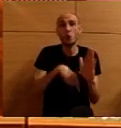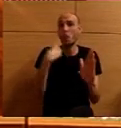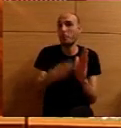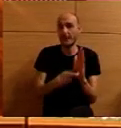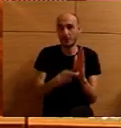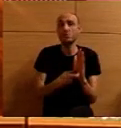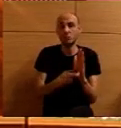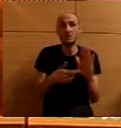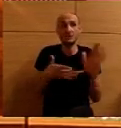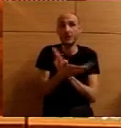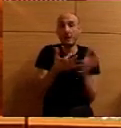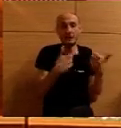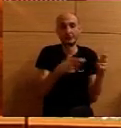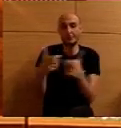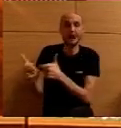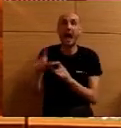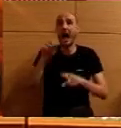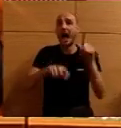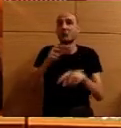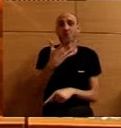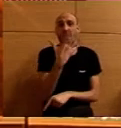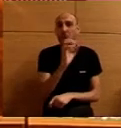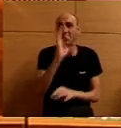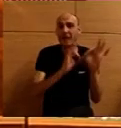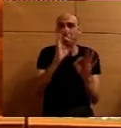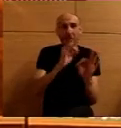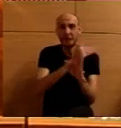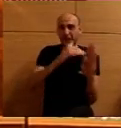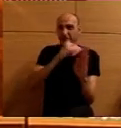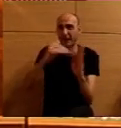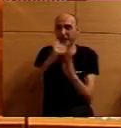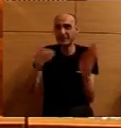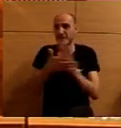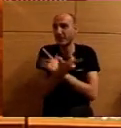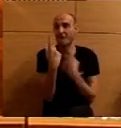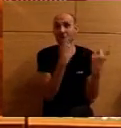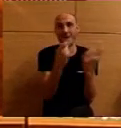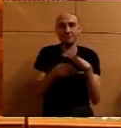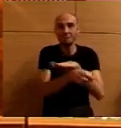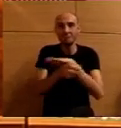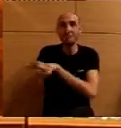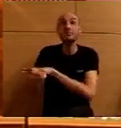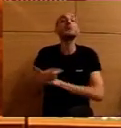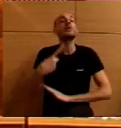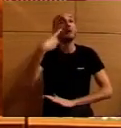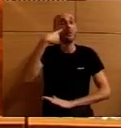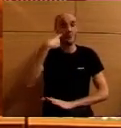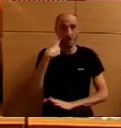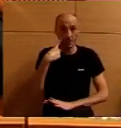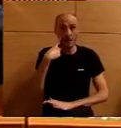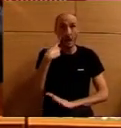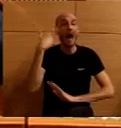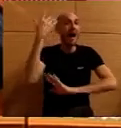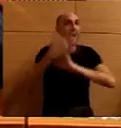i altres serveis al 50%. I això és la realitat. Jo ho dic perquè n'hi ha que anar en compte quan se diuen les coses, perquè,